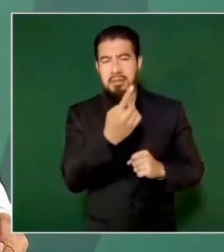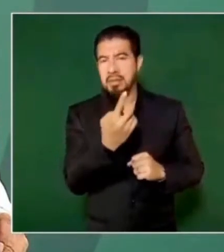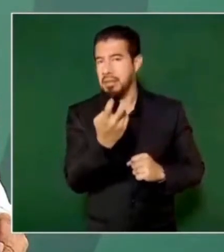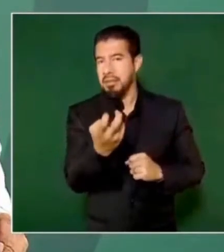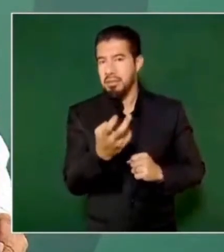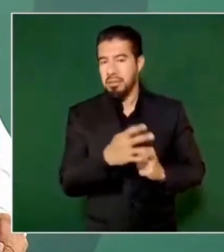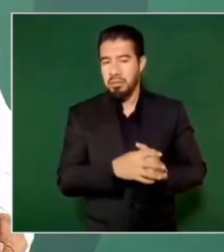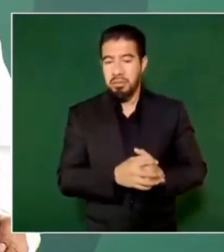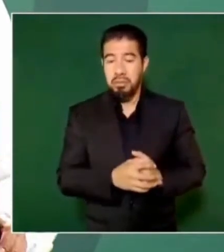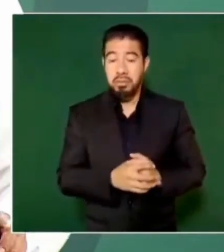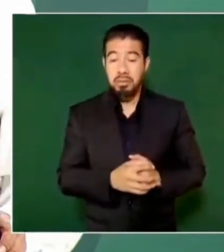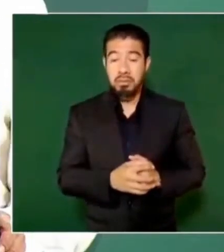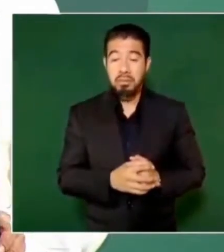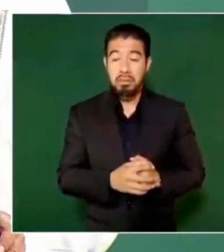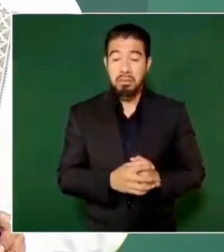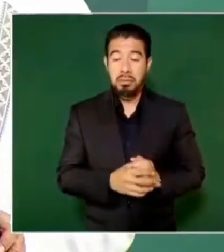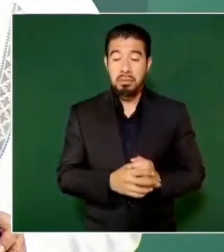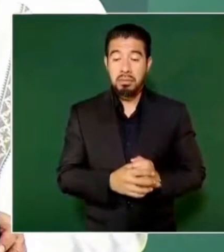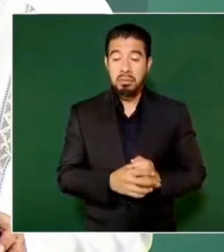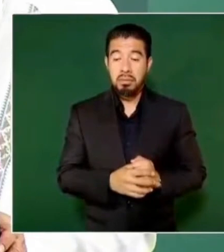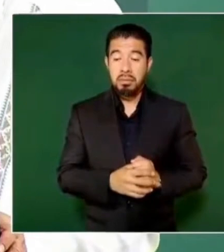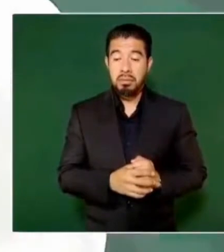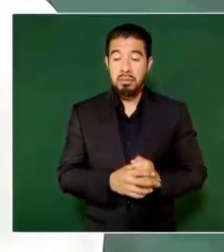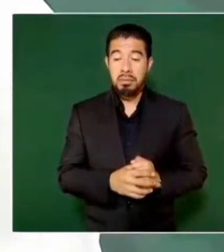no, que el